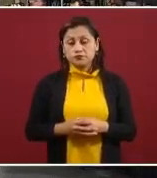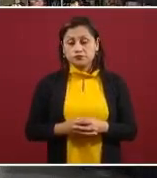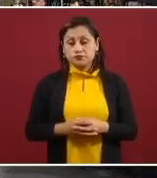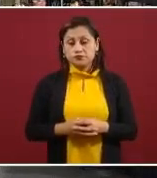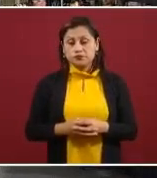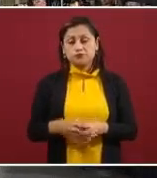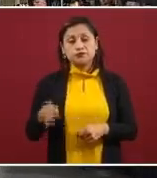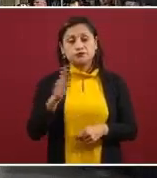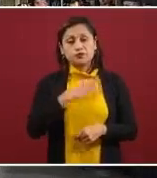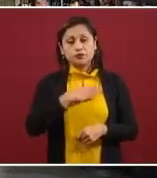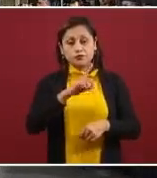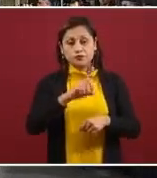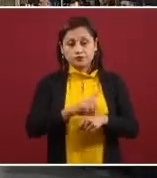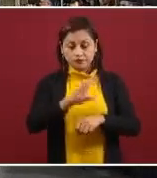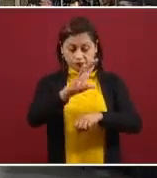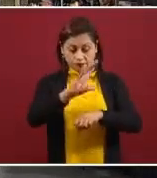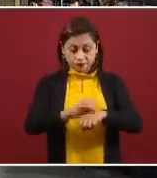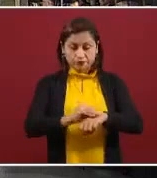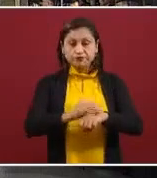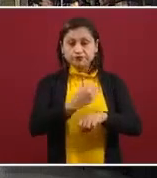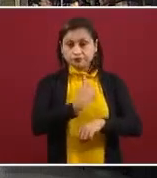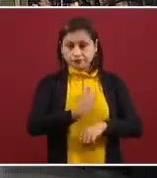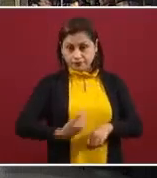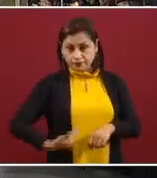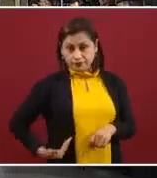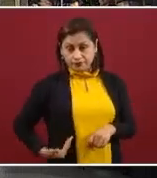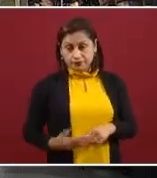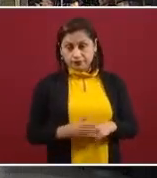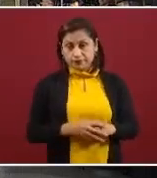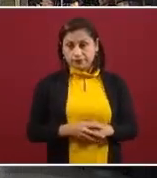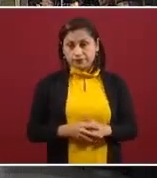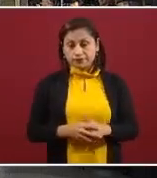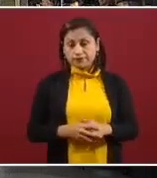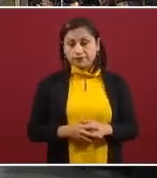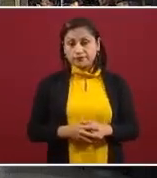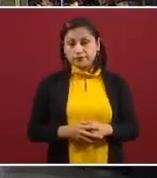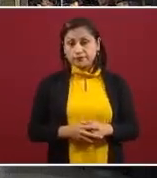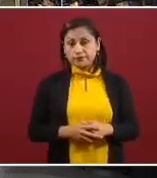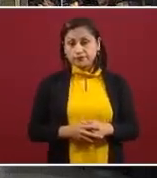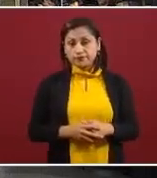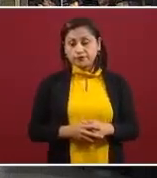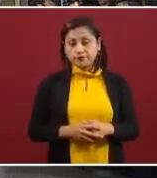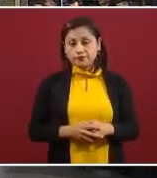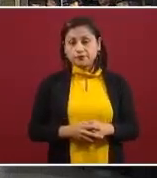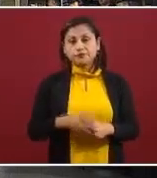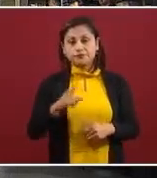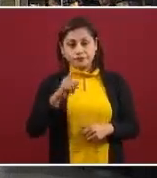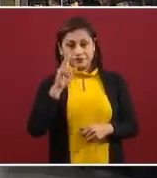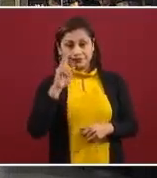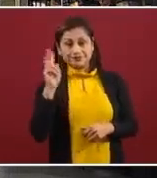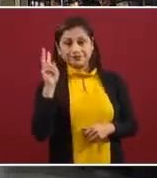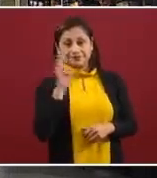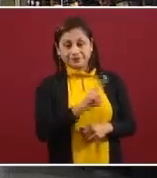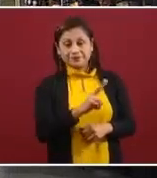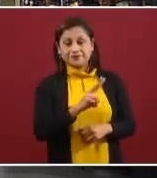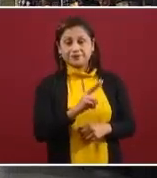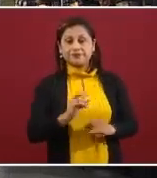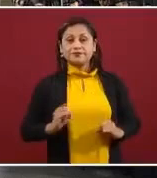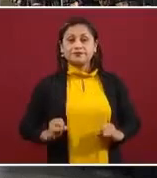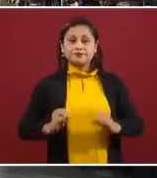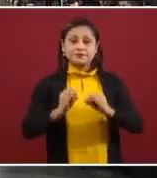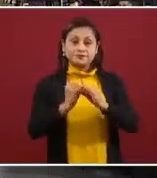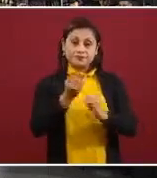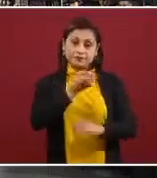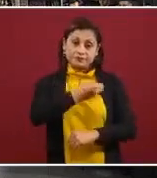Buenos días. Con su permiso, señor presidente. Como pueden observar, el Instituto de Salud para